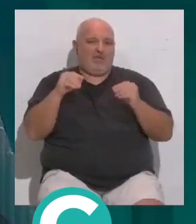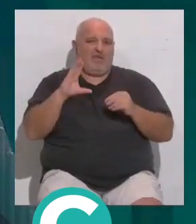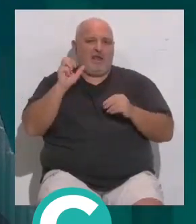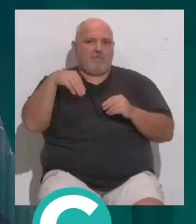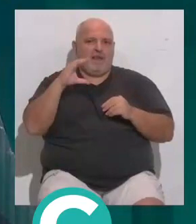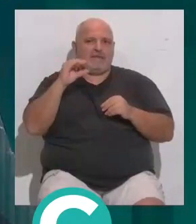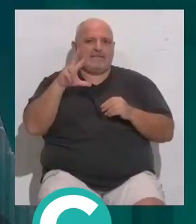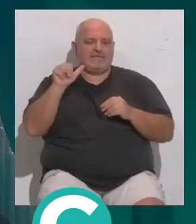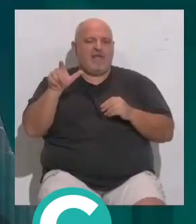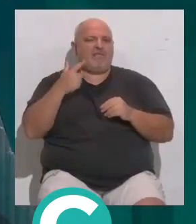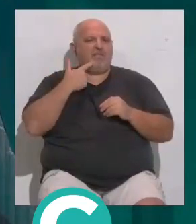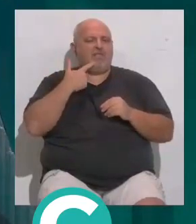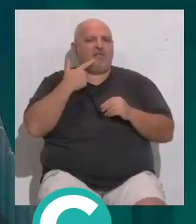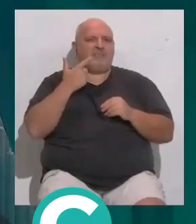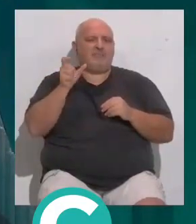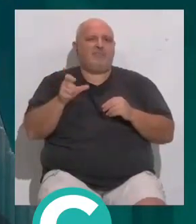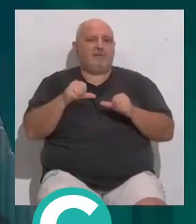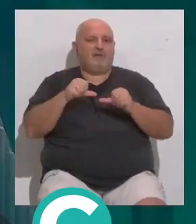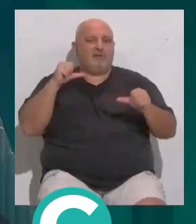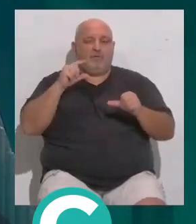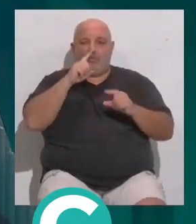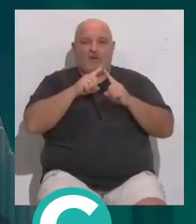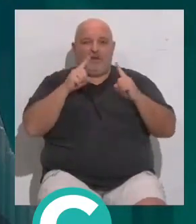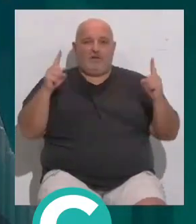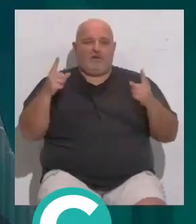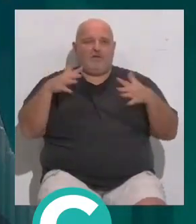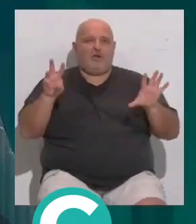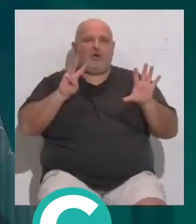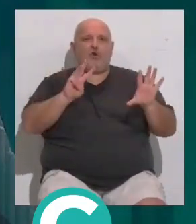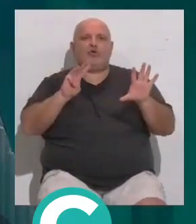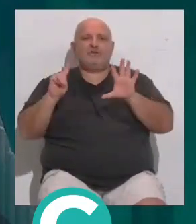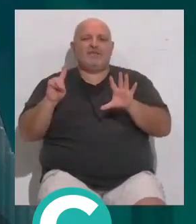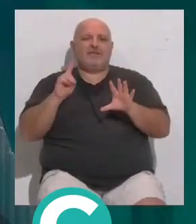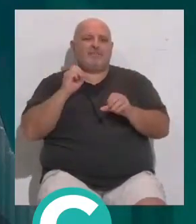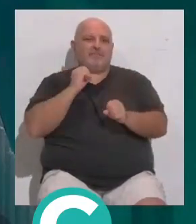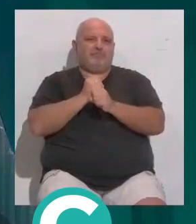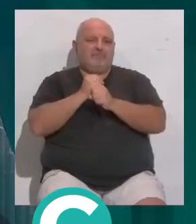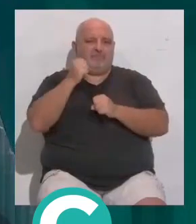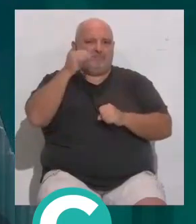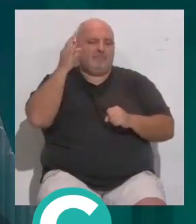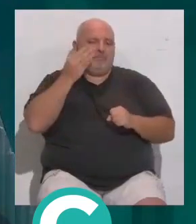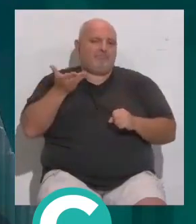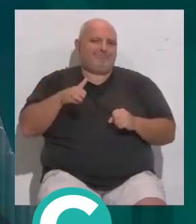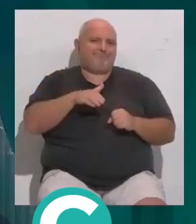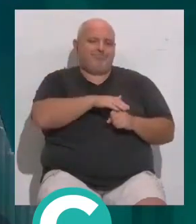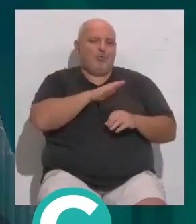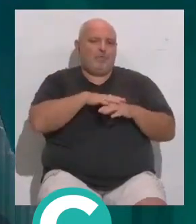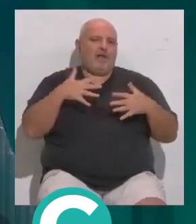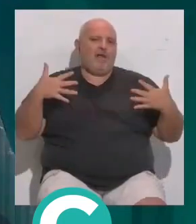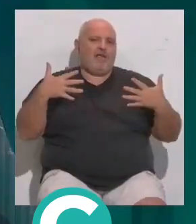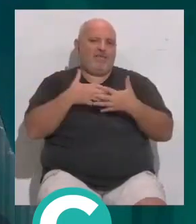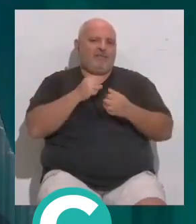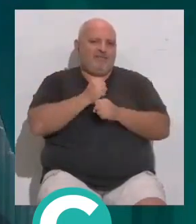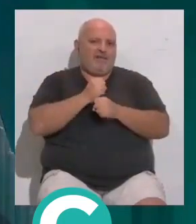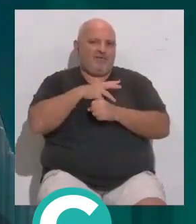Carmen Castilla, ha apuntado que en lo que va de año, fíjense, 86 empleados y empleadas han perdido la vida durante su